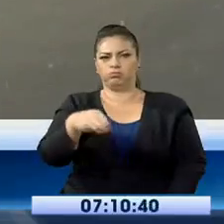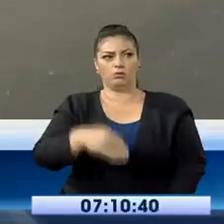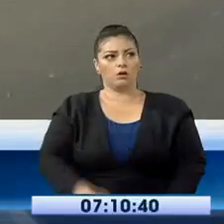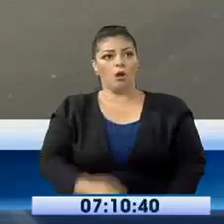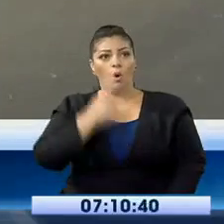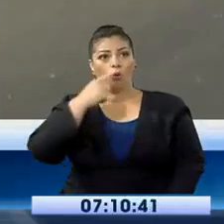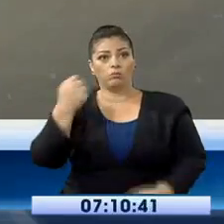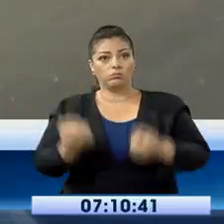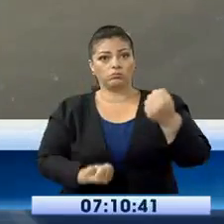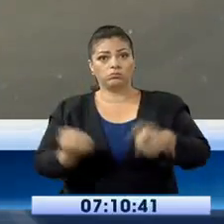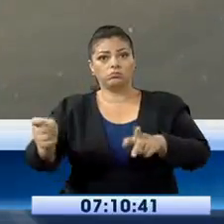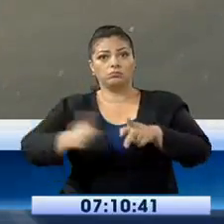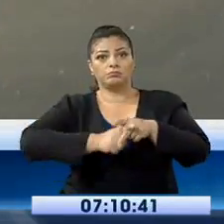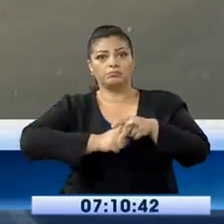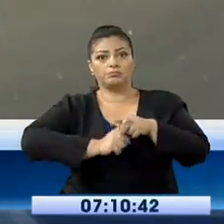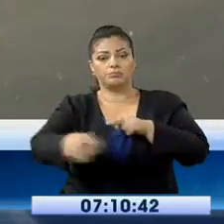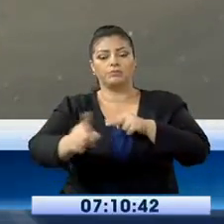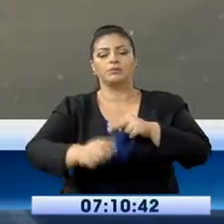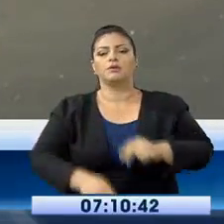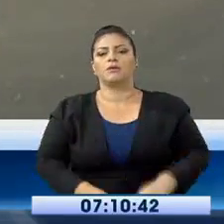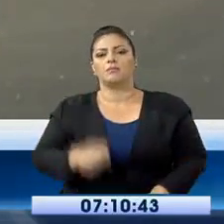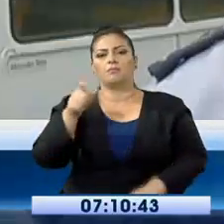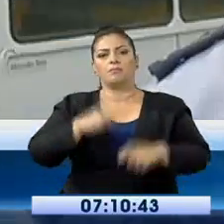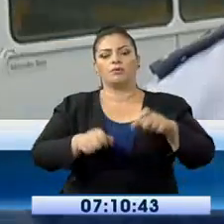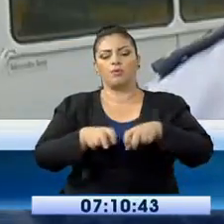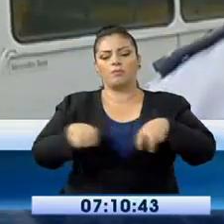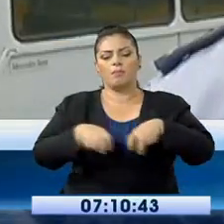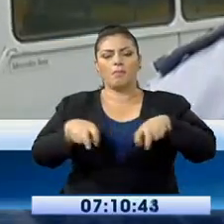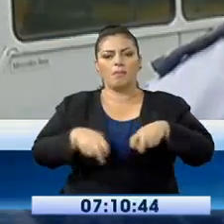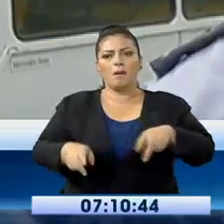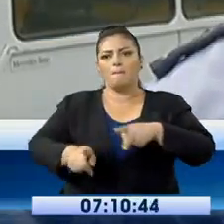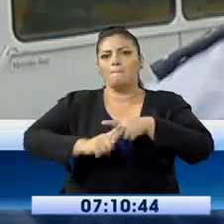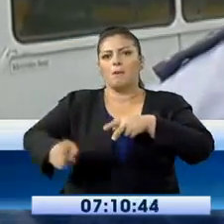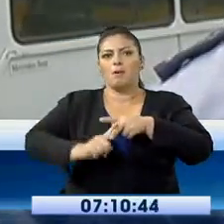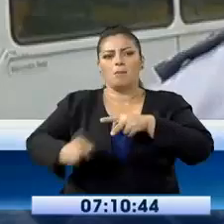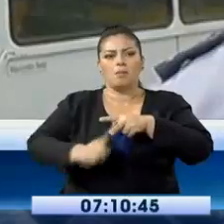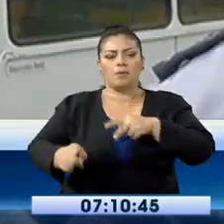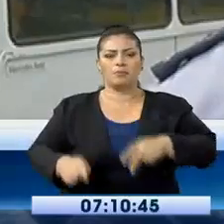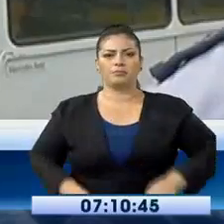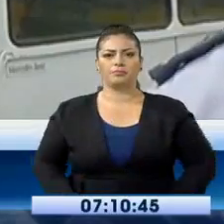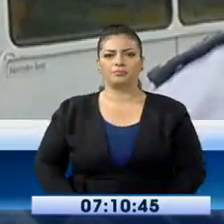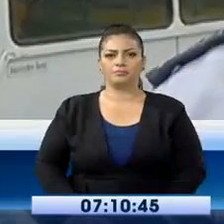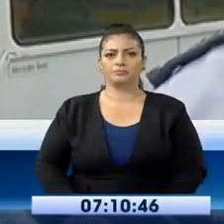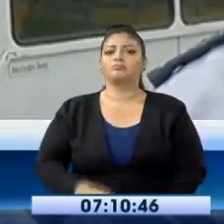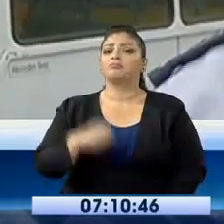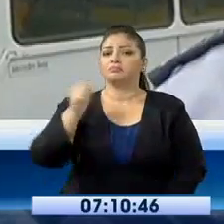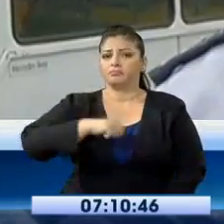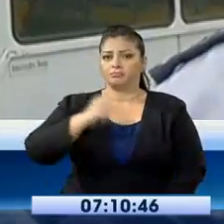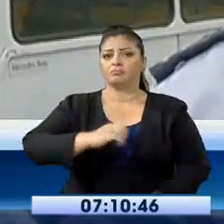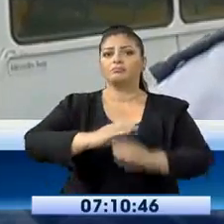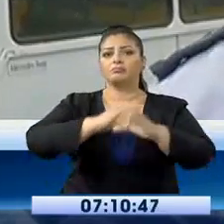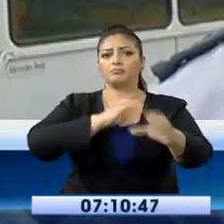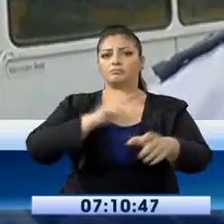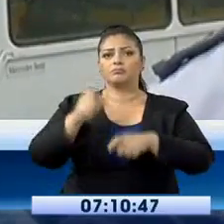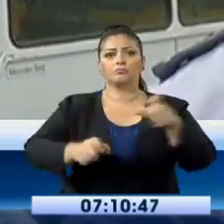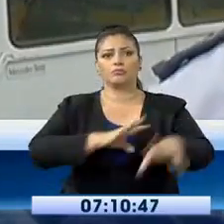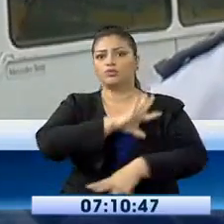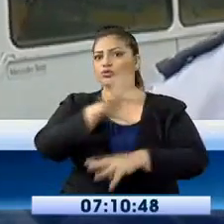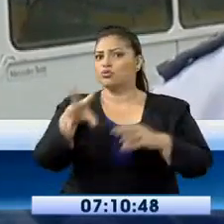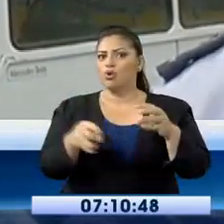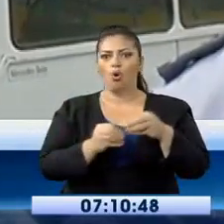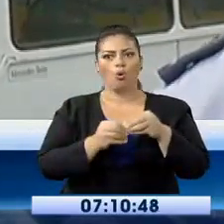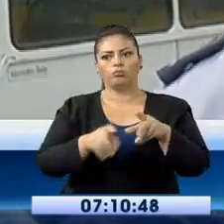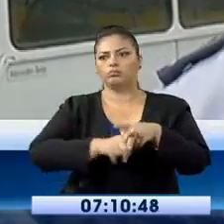pasajeros. Según lo que indican los moradores, venía con pasajeros. Los pasajeros también abandonaron el vehículo, así como